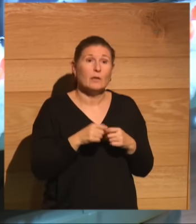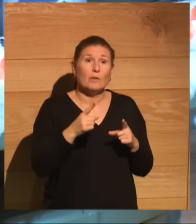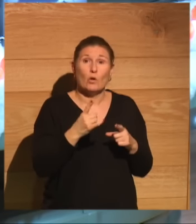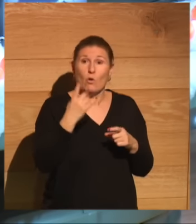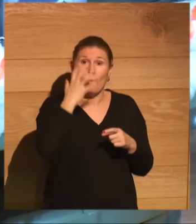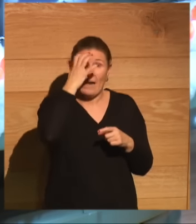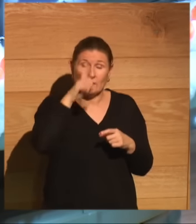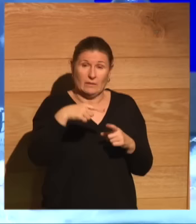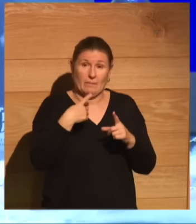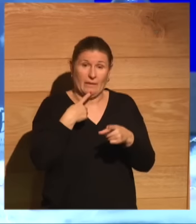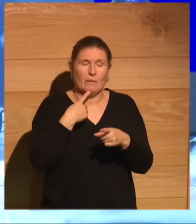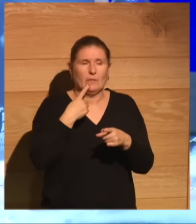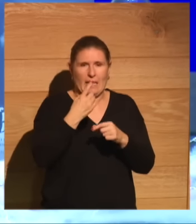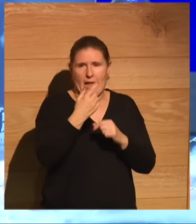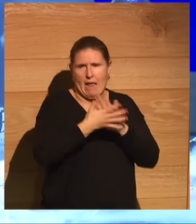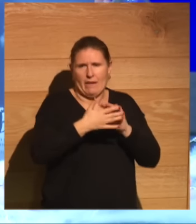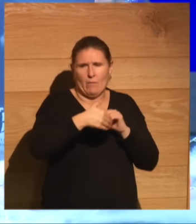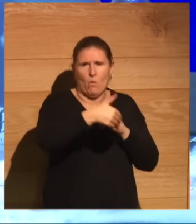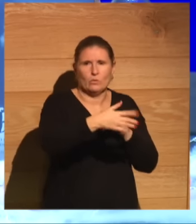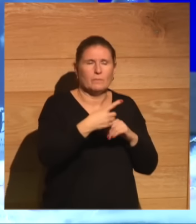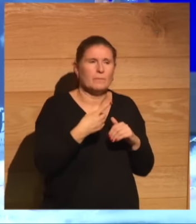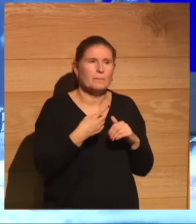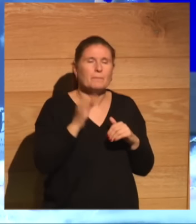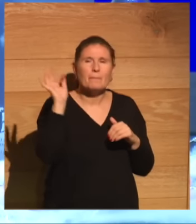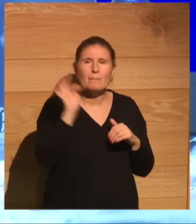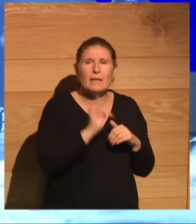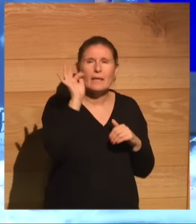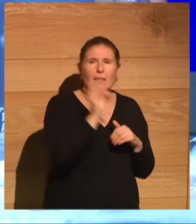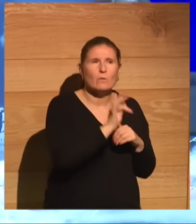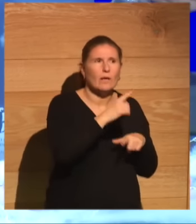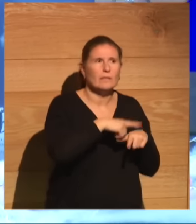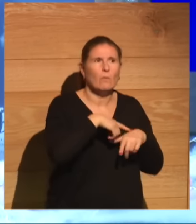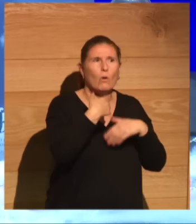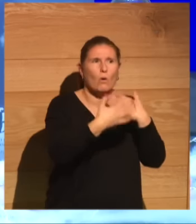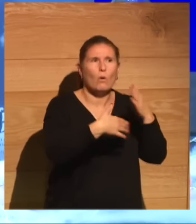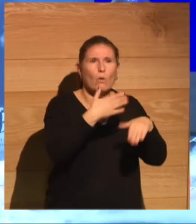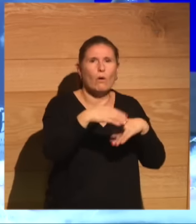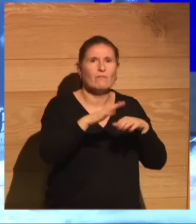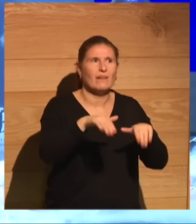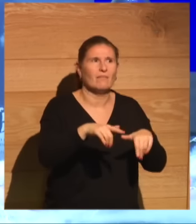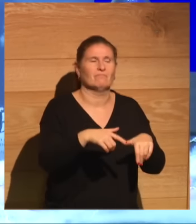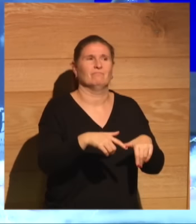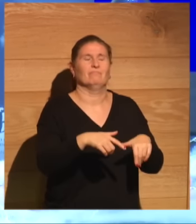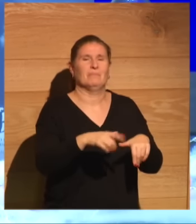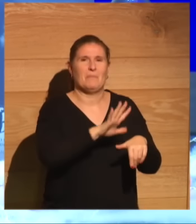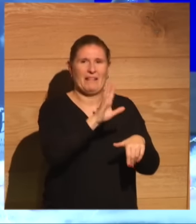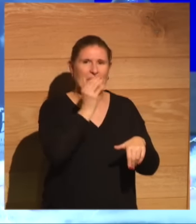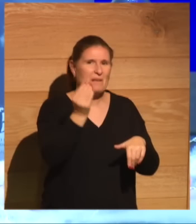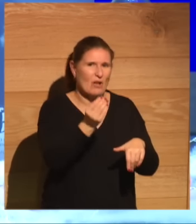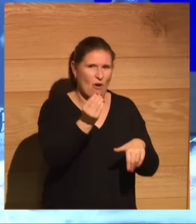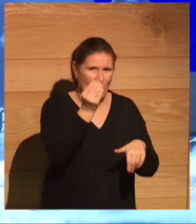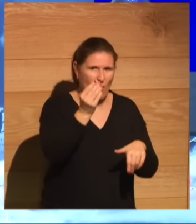ya lo hablaremos según vayamos avanzando, pero que en las películas el tiempo le ayuda mucho, incluso de las últimas que está haciendo, yo